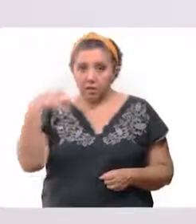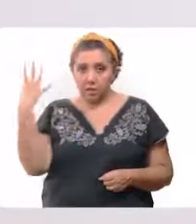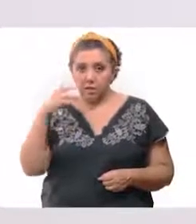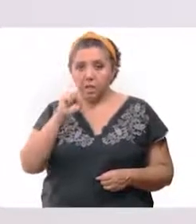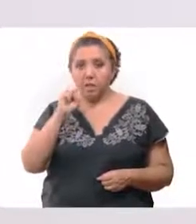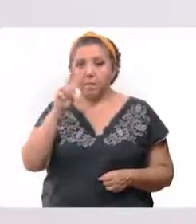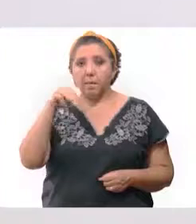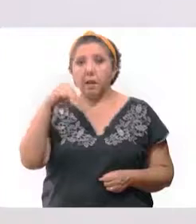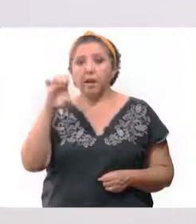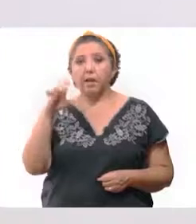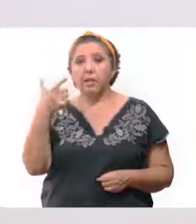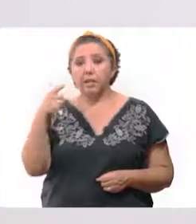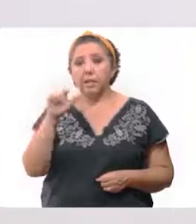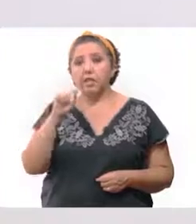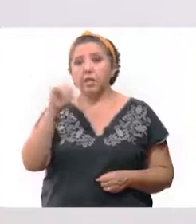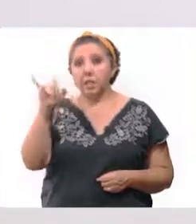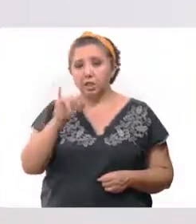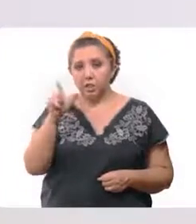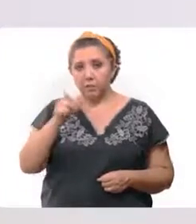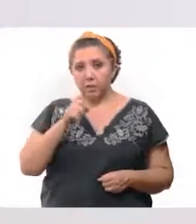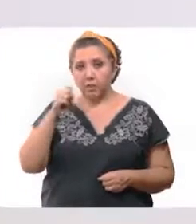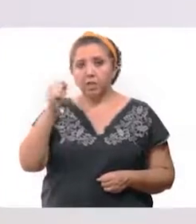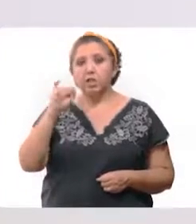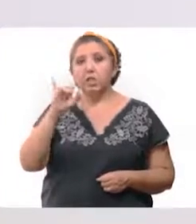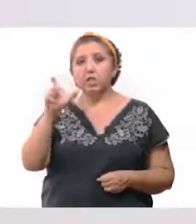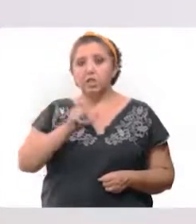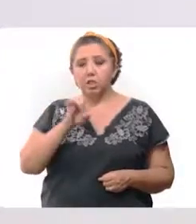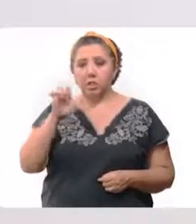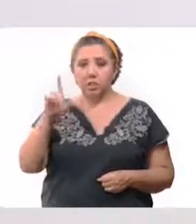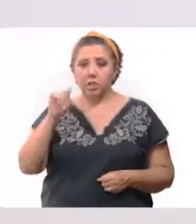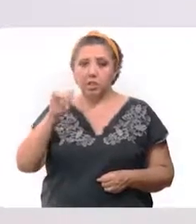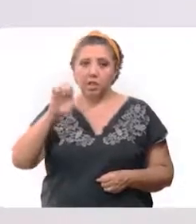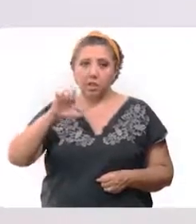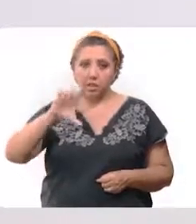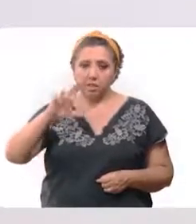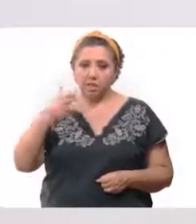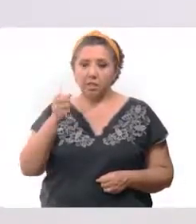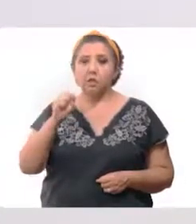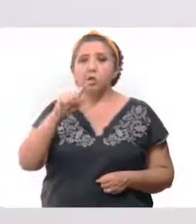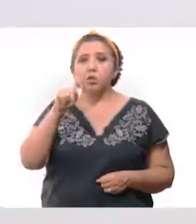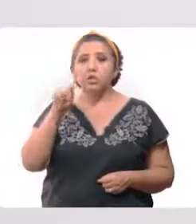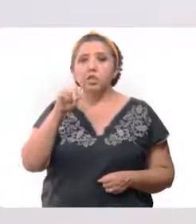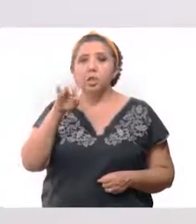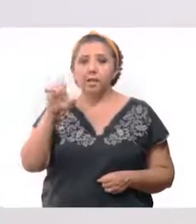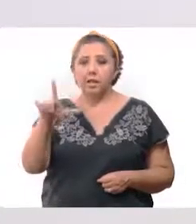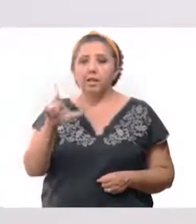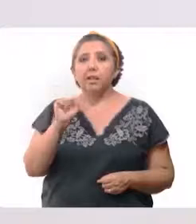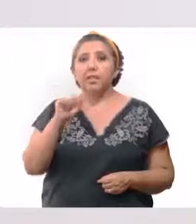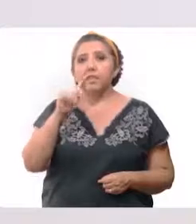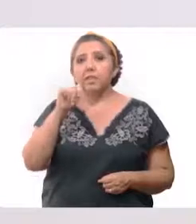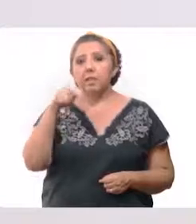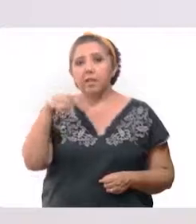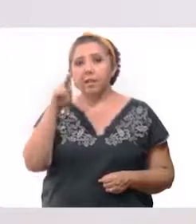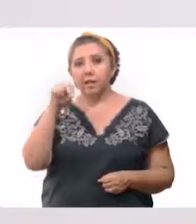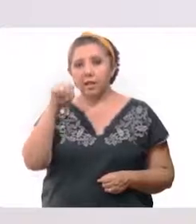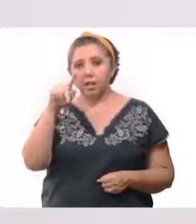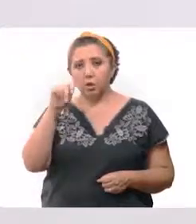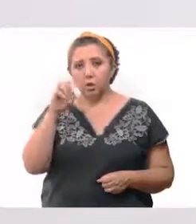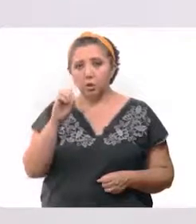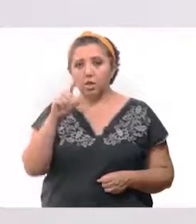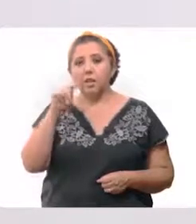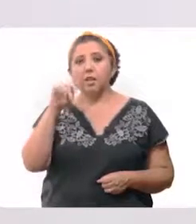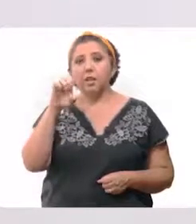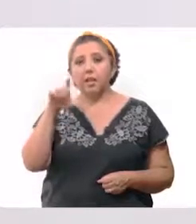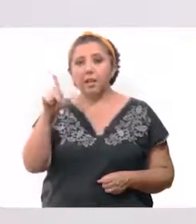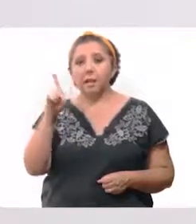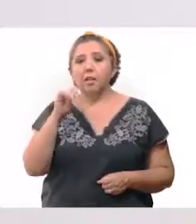14 en Samajil, Zacalum, Tixmehuac, Ixil, Telchac Pueblo, Sanacat, Tzutzal, Silam de Bravo, Tecantó, Tecal de